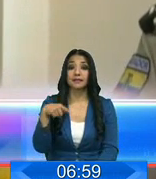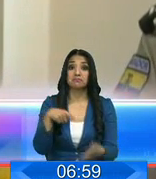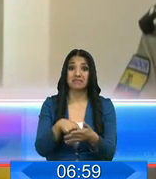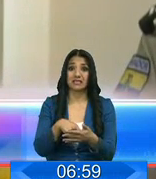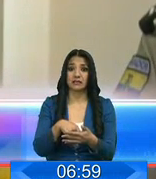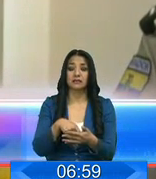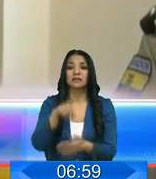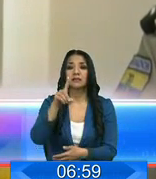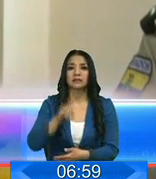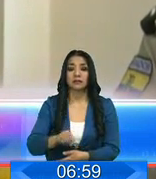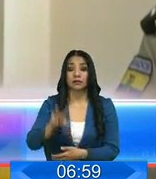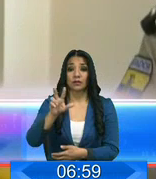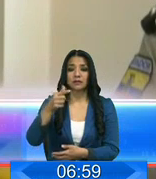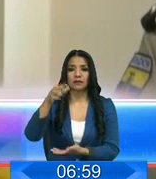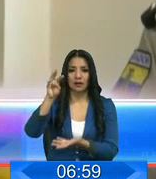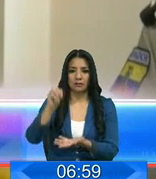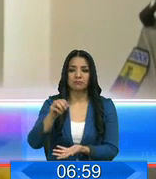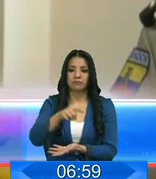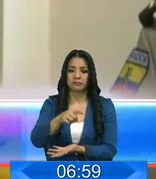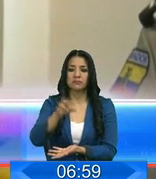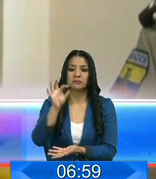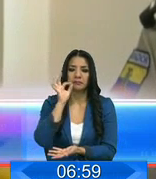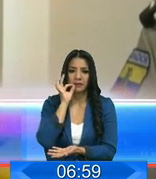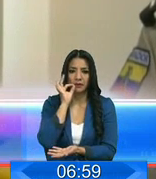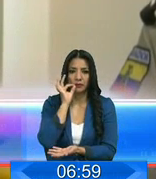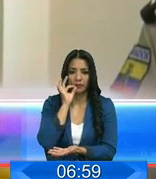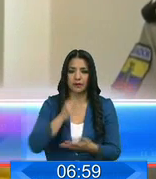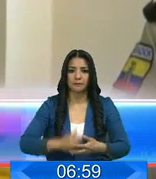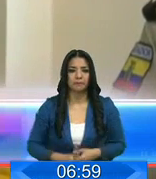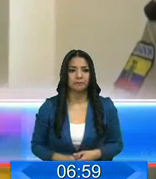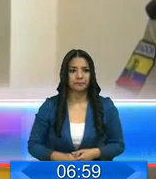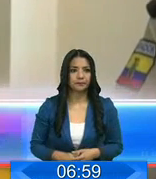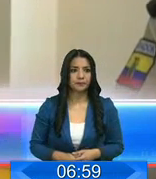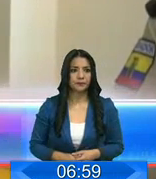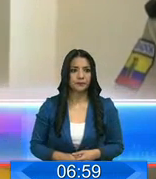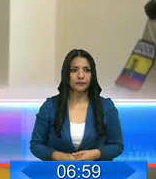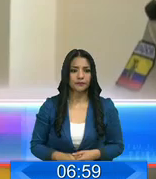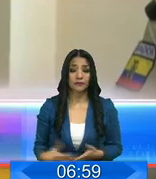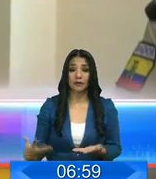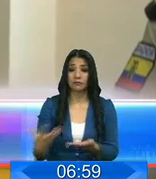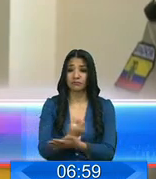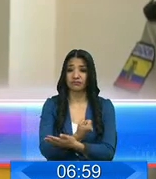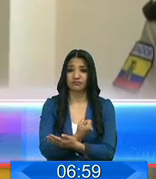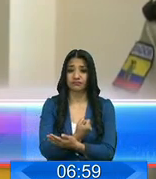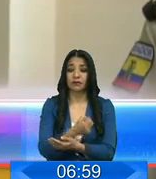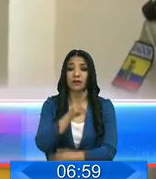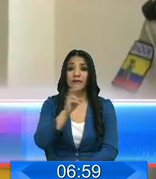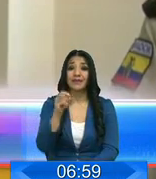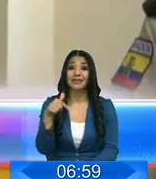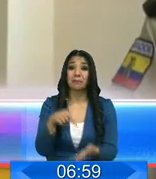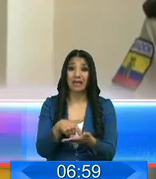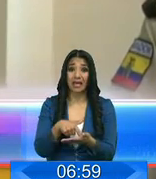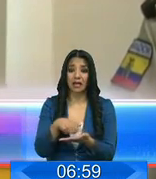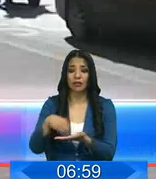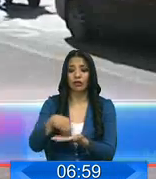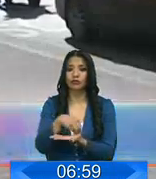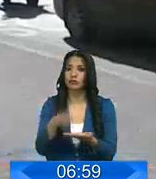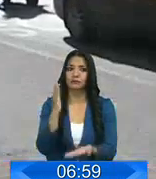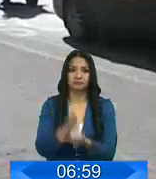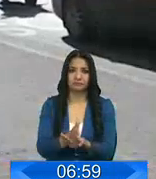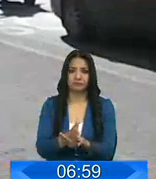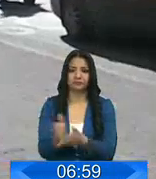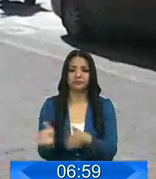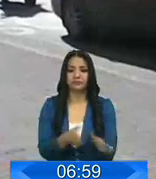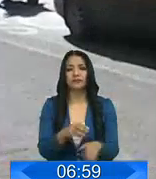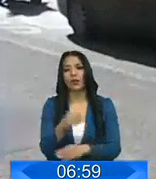10.103 gramos de marihuana y se logró retirar del mercado 20.206 dosis. En otro caso,